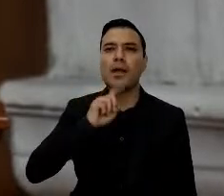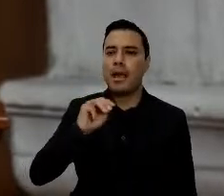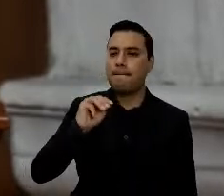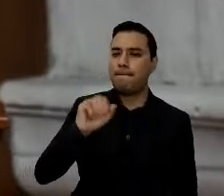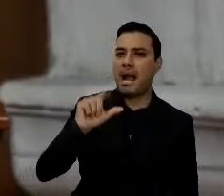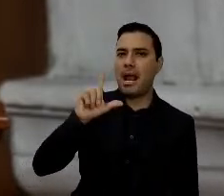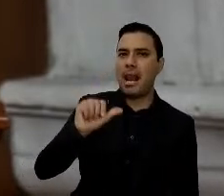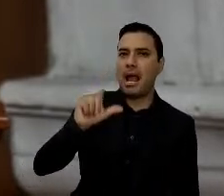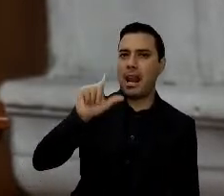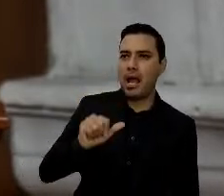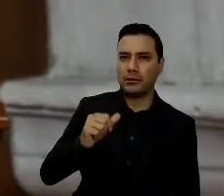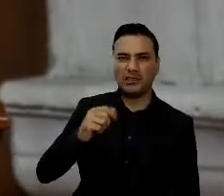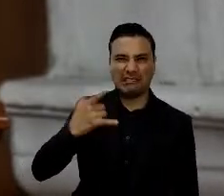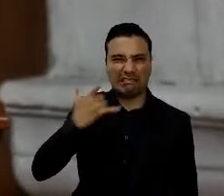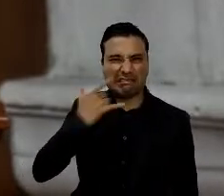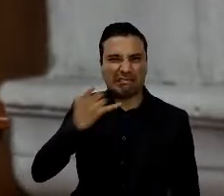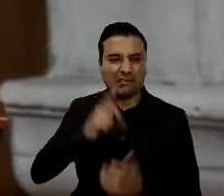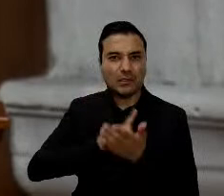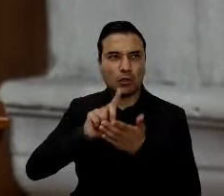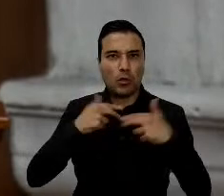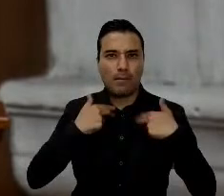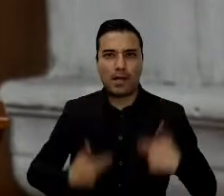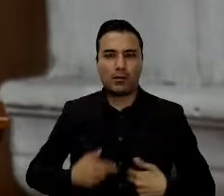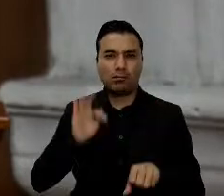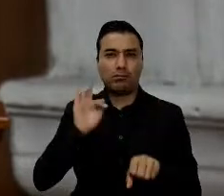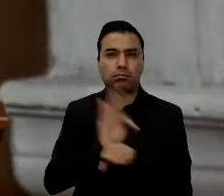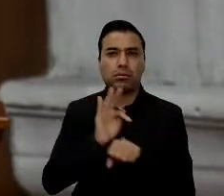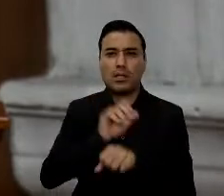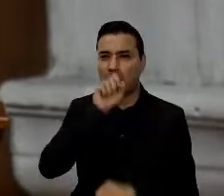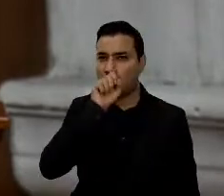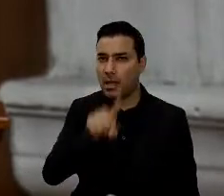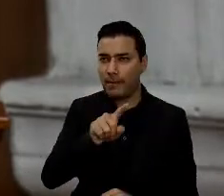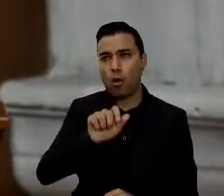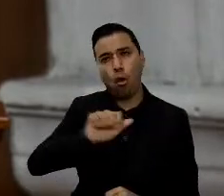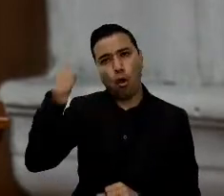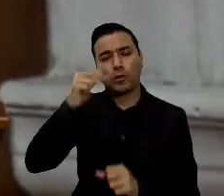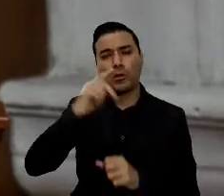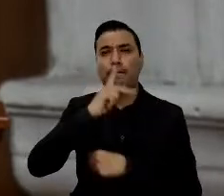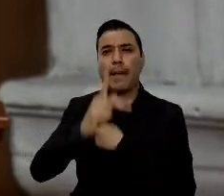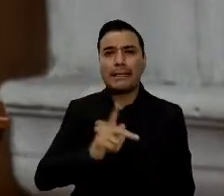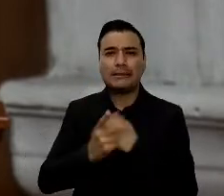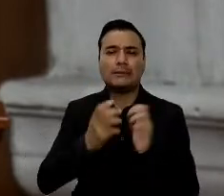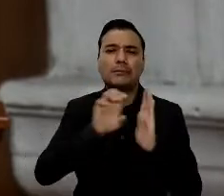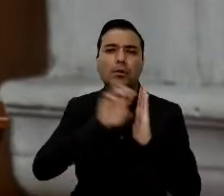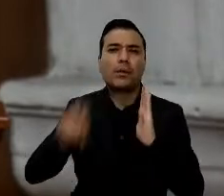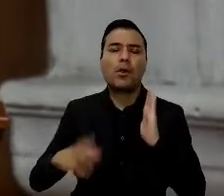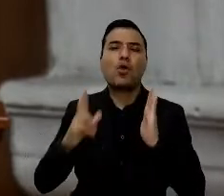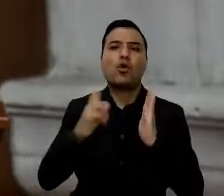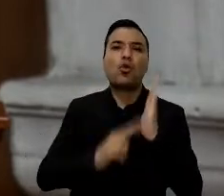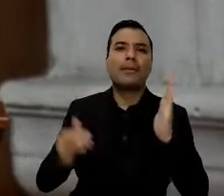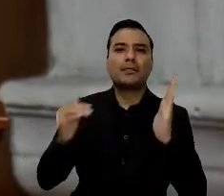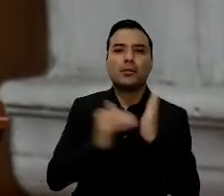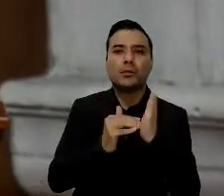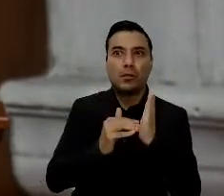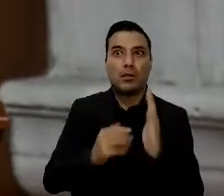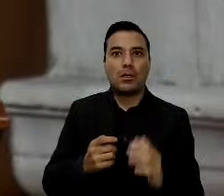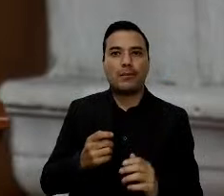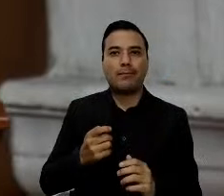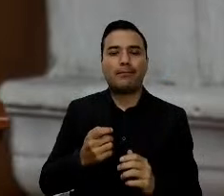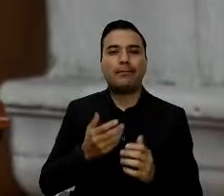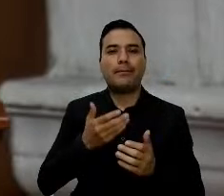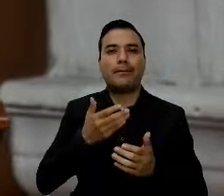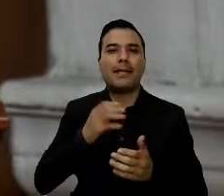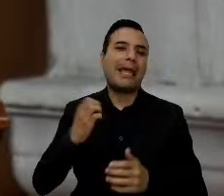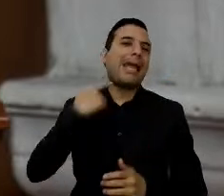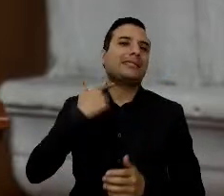que también en otras partes del mundo encontramos un ejemplo de política como Nueva Zelanda con la ex ministra Jacinta